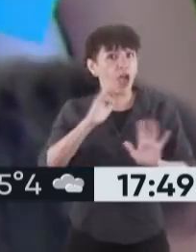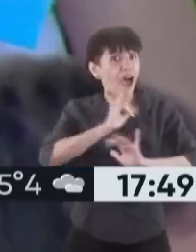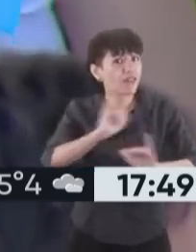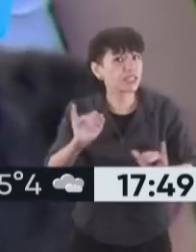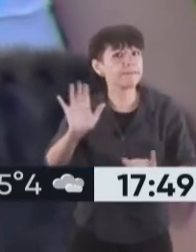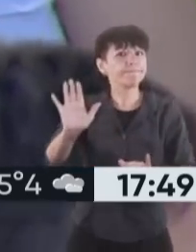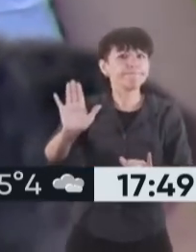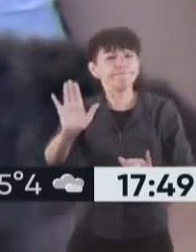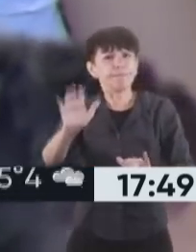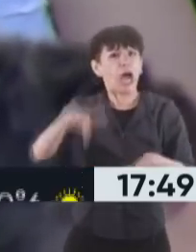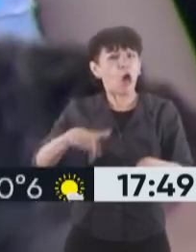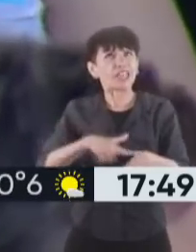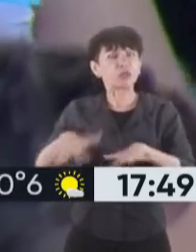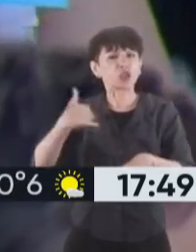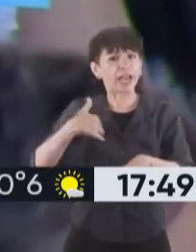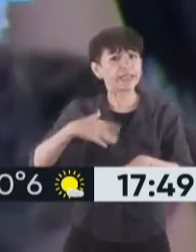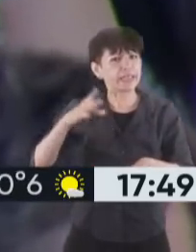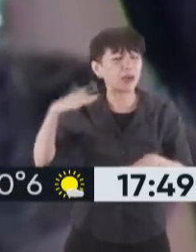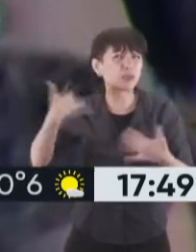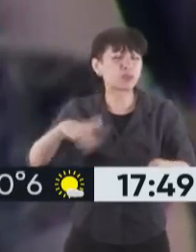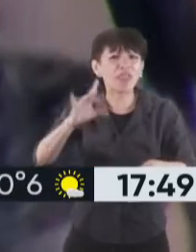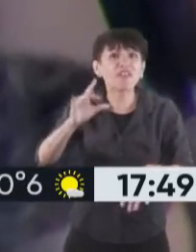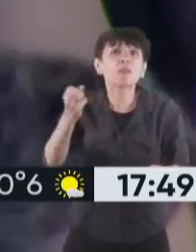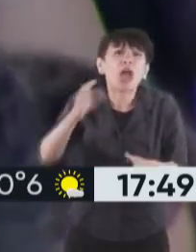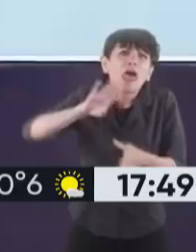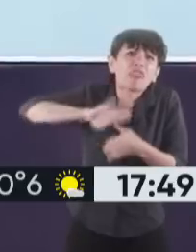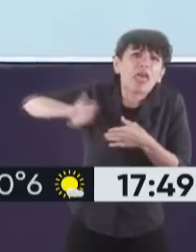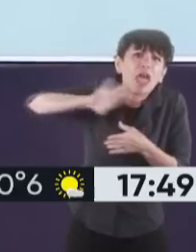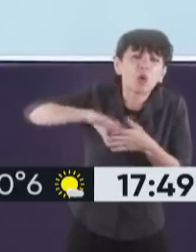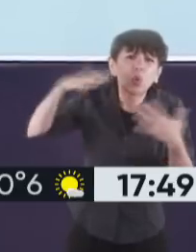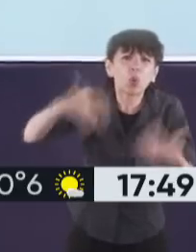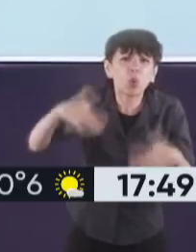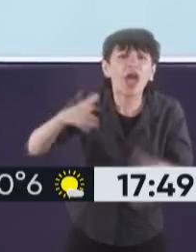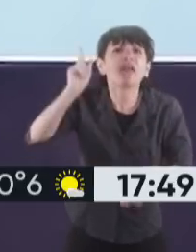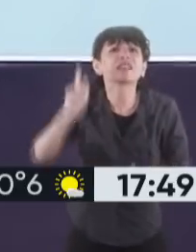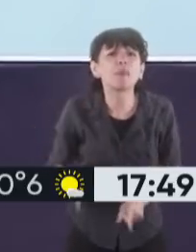Argentina complicada, con una deuda enorme y con una inflación